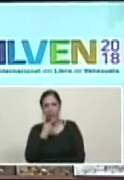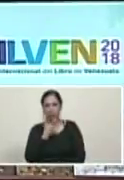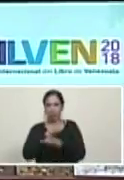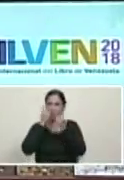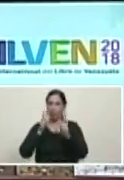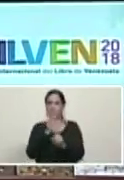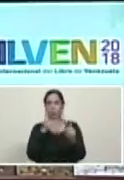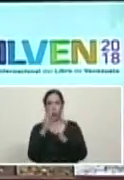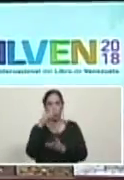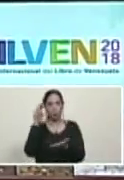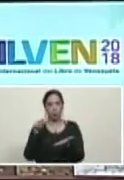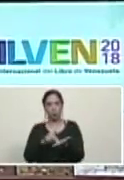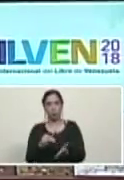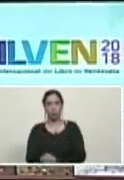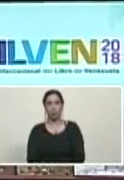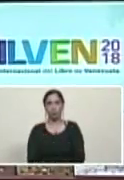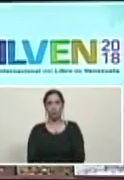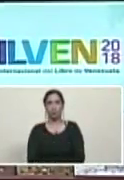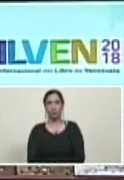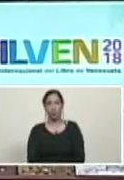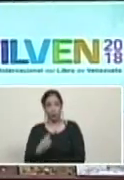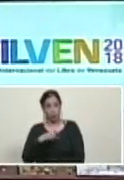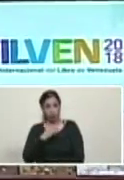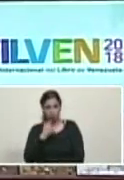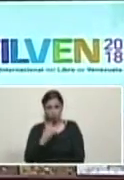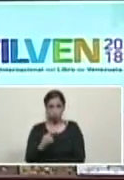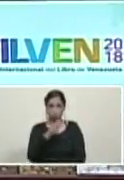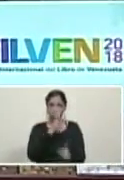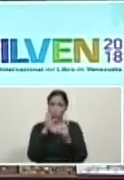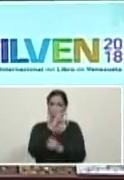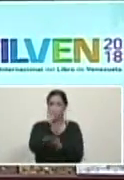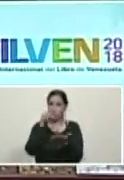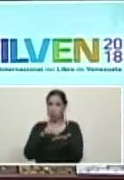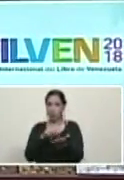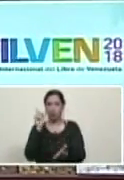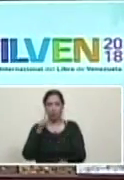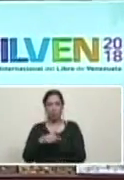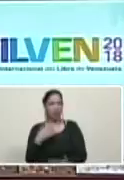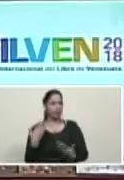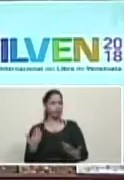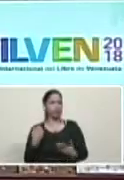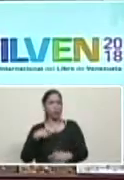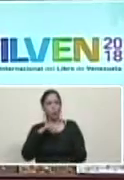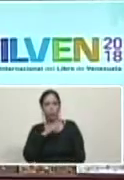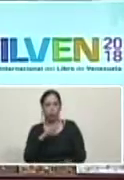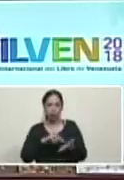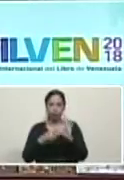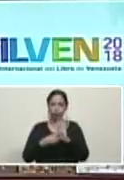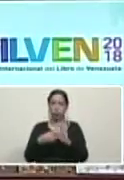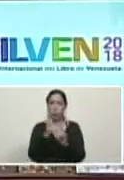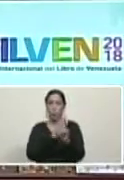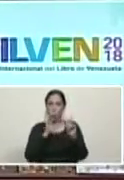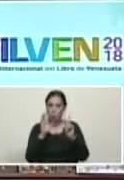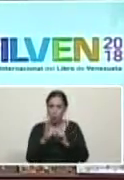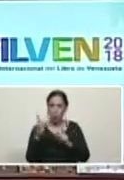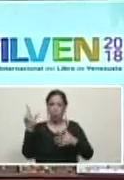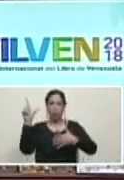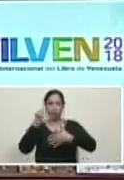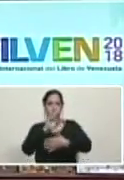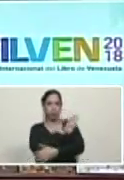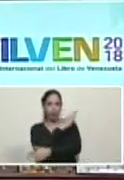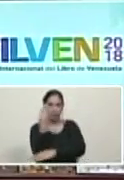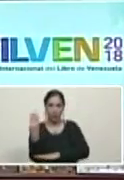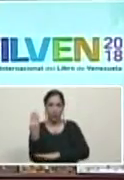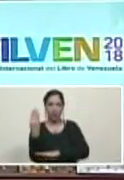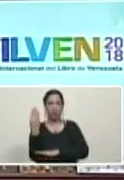cultura nacional. Cuando decimos cultura nacional, decimos cultura latinoamericana caribeña, porque